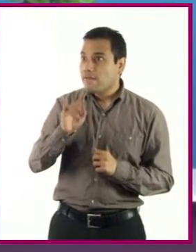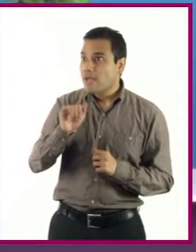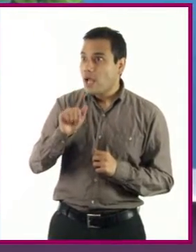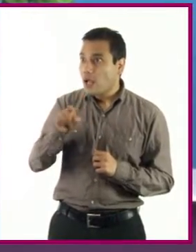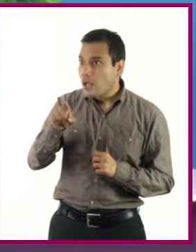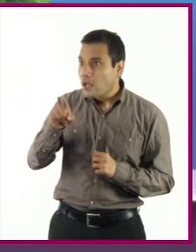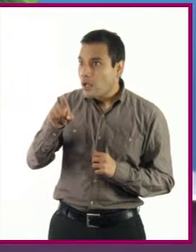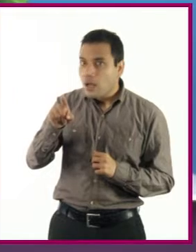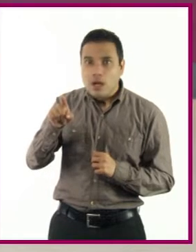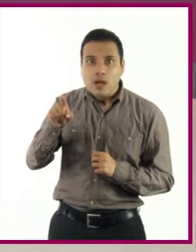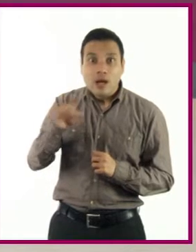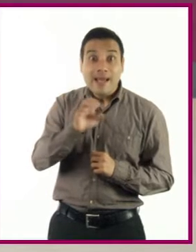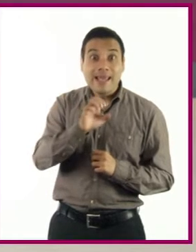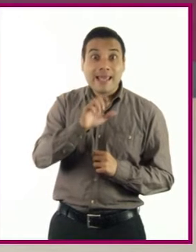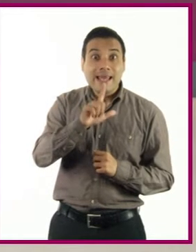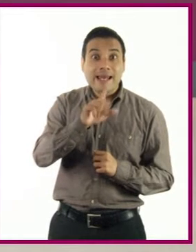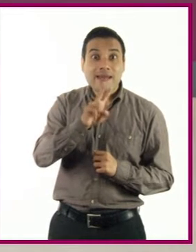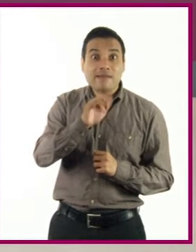¿Elvia Carrillo Puerto?